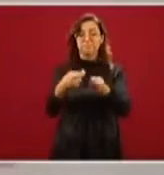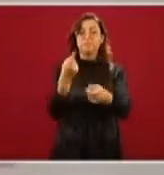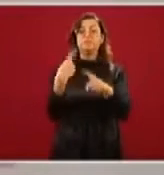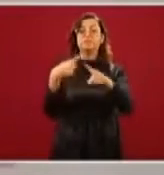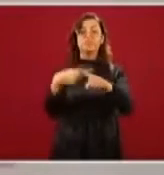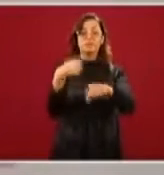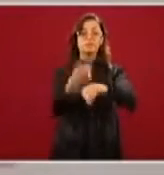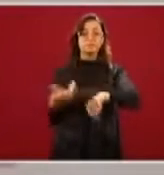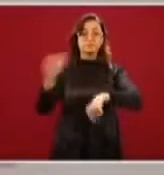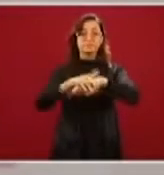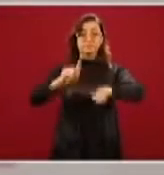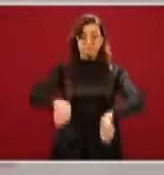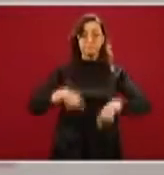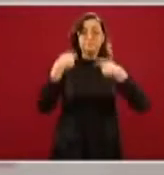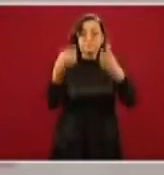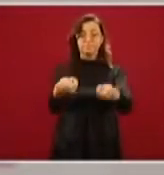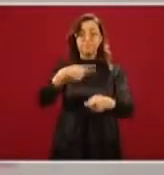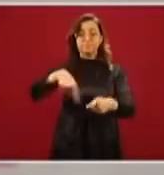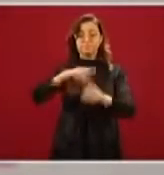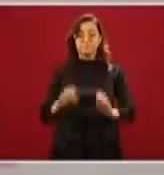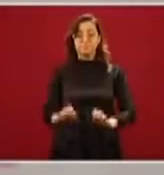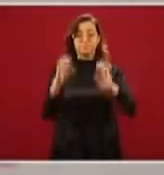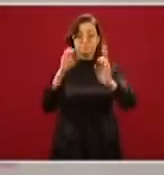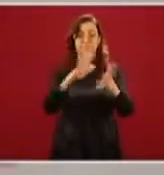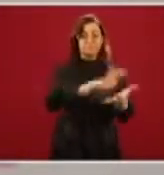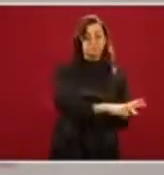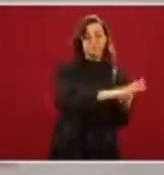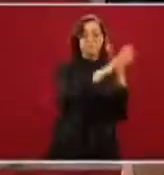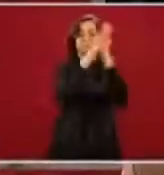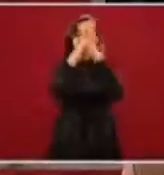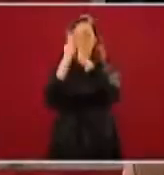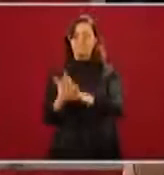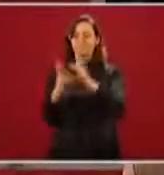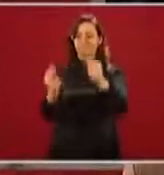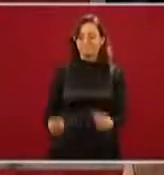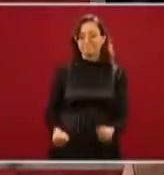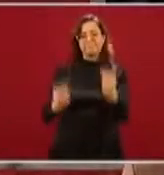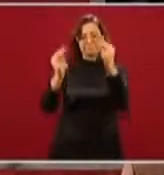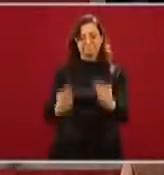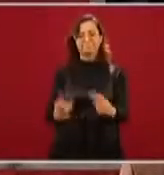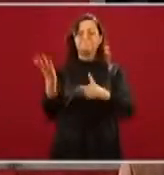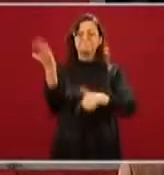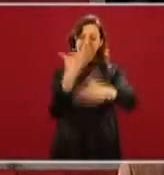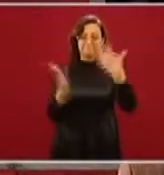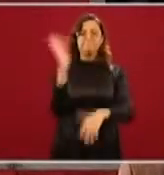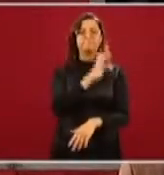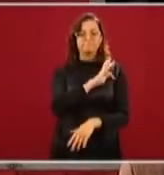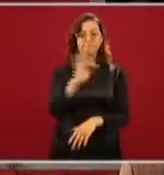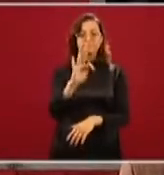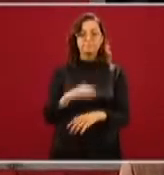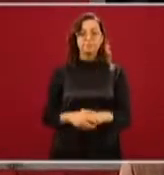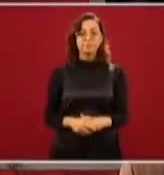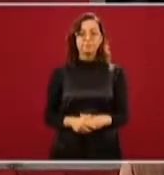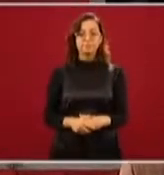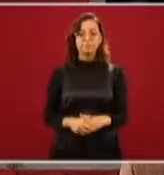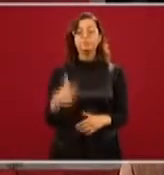del aeropuerto dichas edificaciones para ser convertidas en un modelo de negocios exitoso. Por lo anterior, me